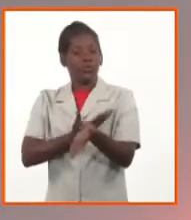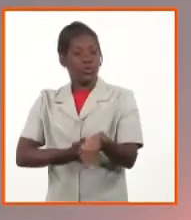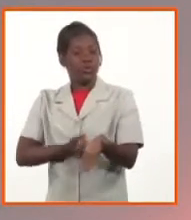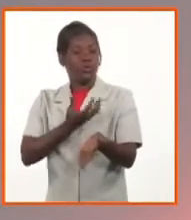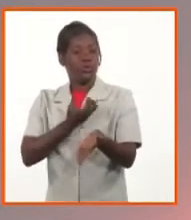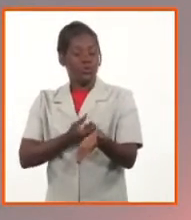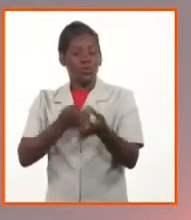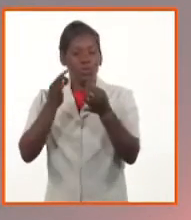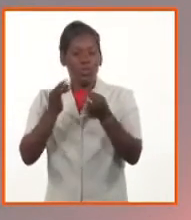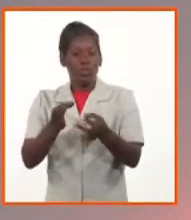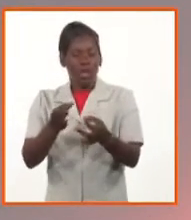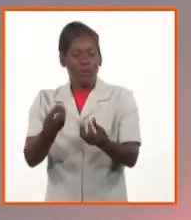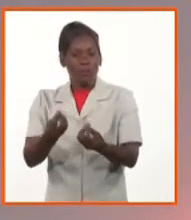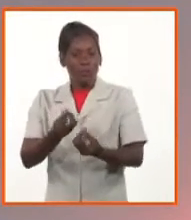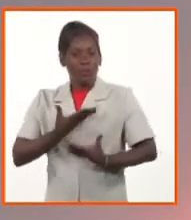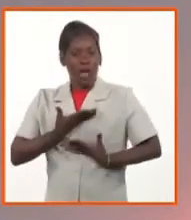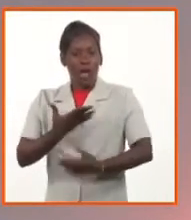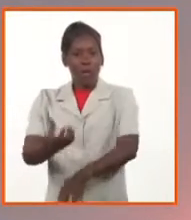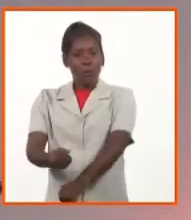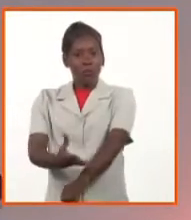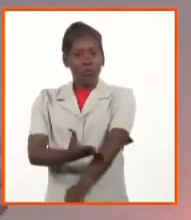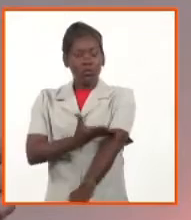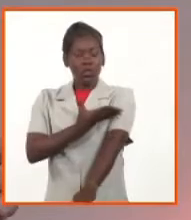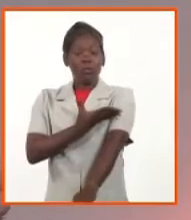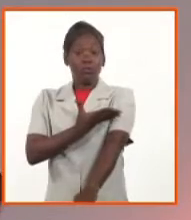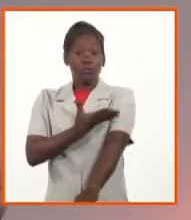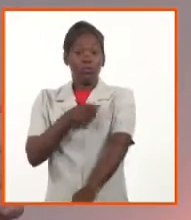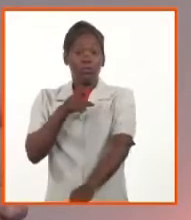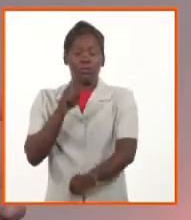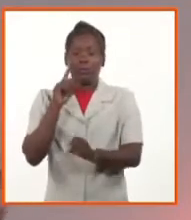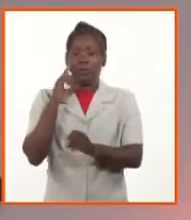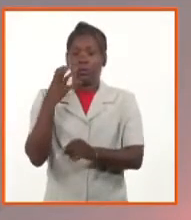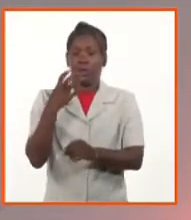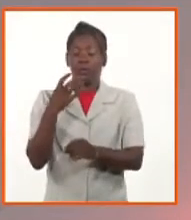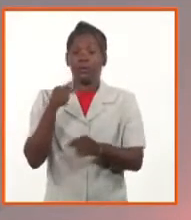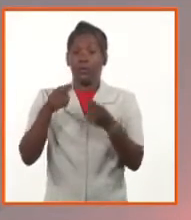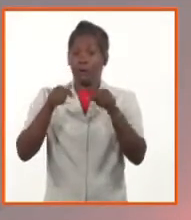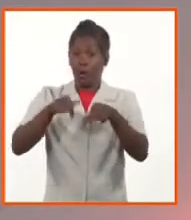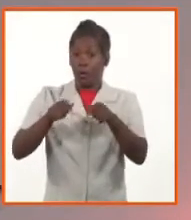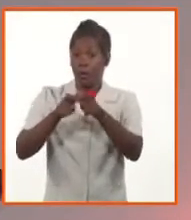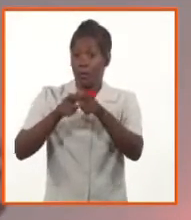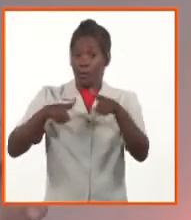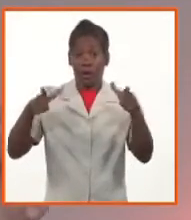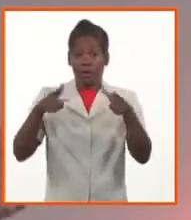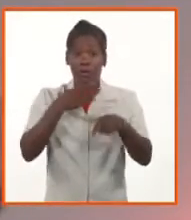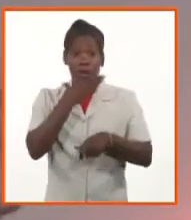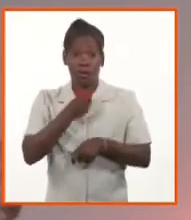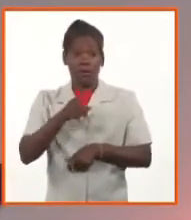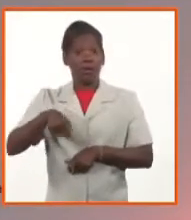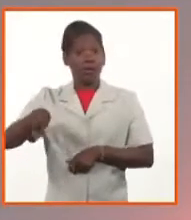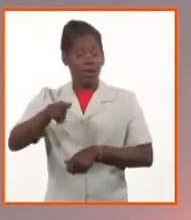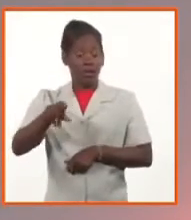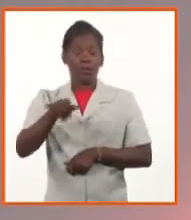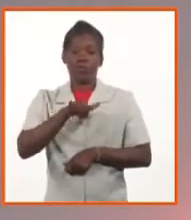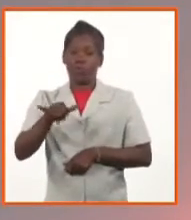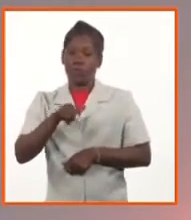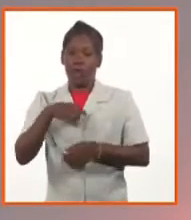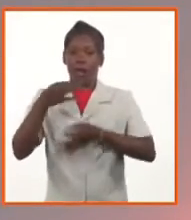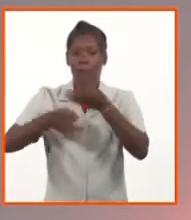podemos disfrutar los cubanos de toda generación, en especial los adolescentes, en especial los jóvenes. Está su narrativa, está su